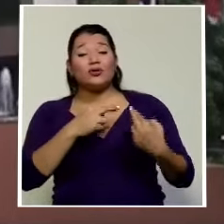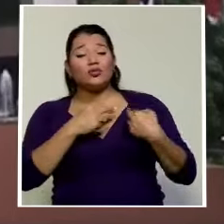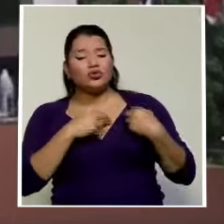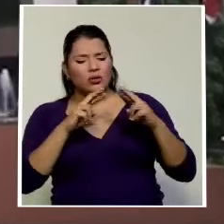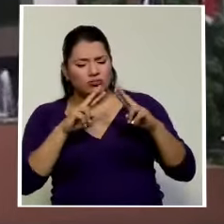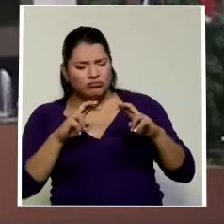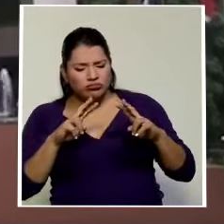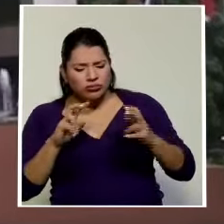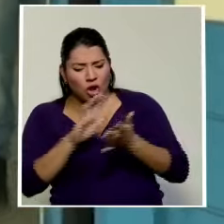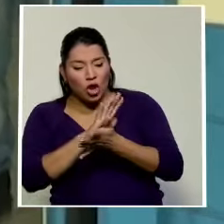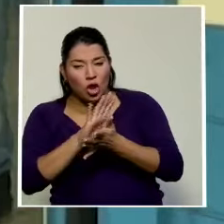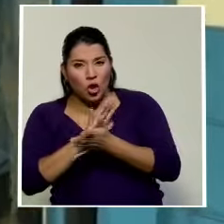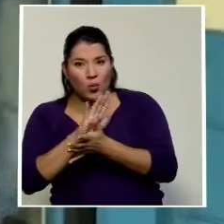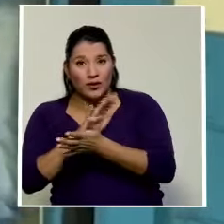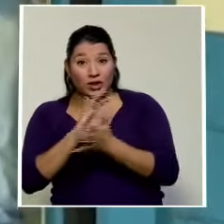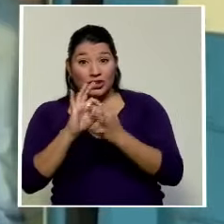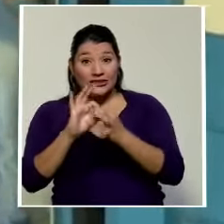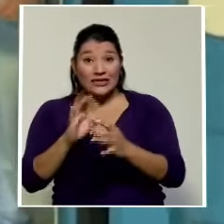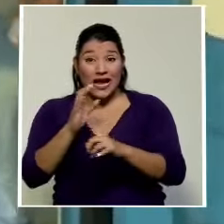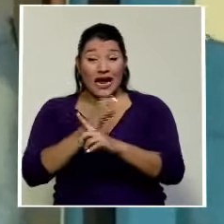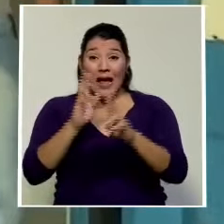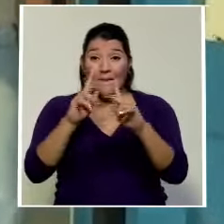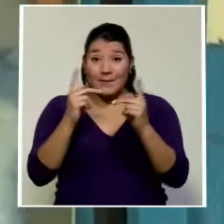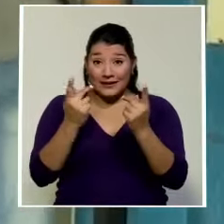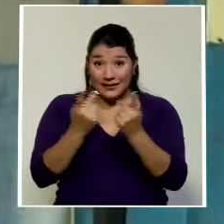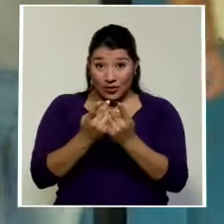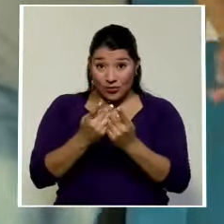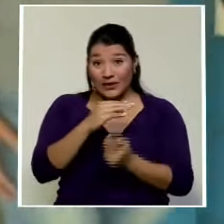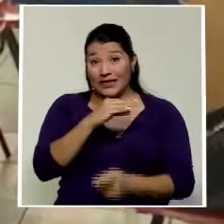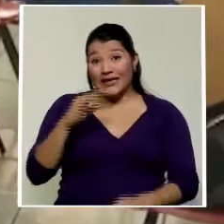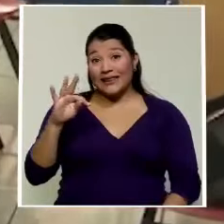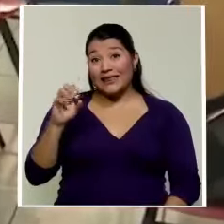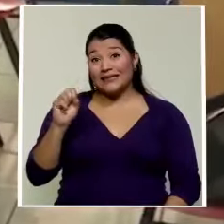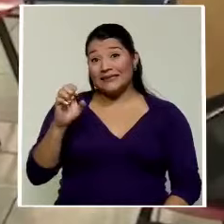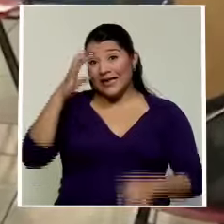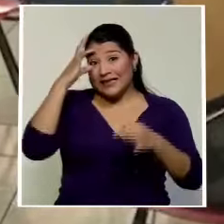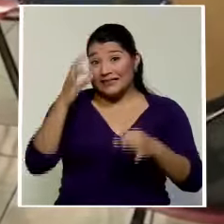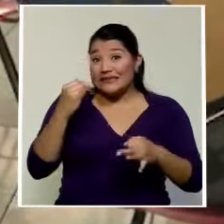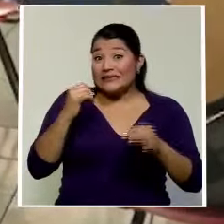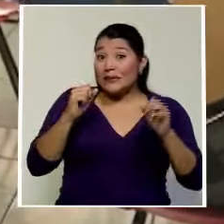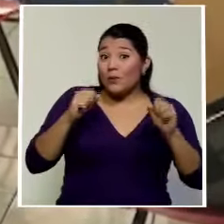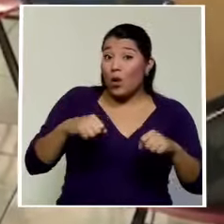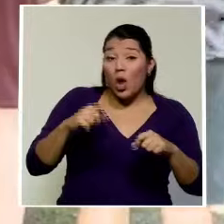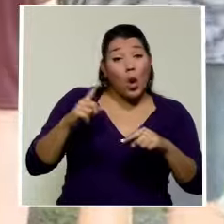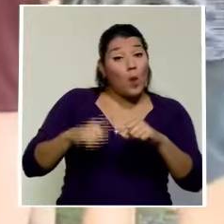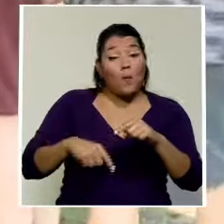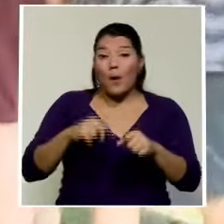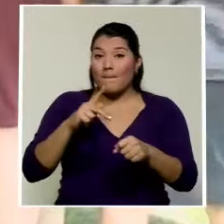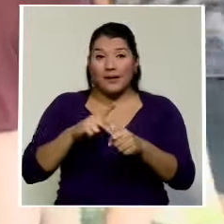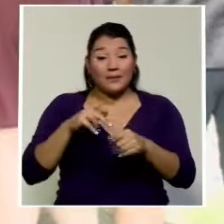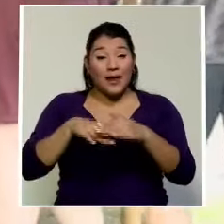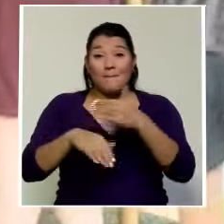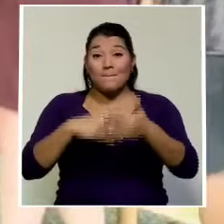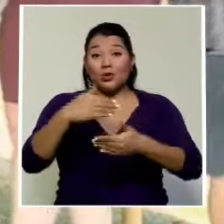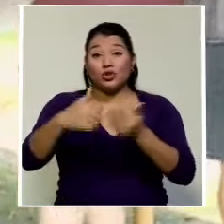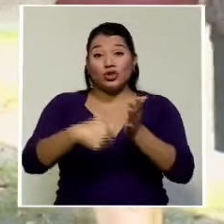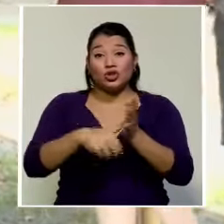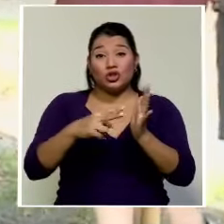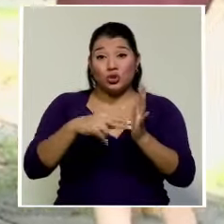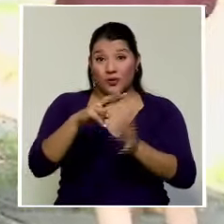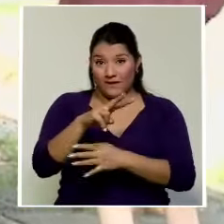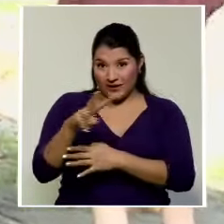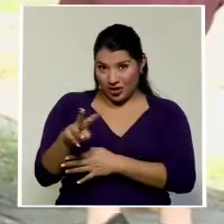una de las agrupaciones políticas y determinarán si pueden participar o no de la campaña electoral para el 2022.